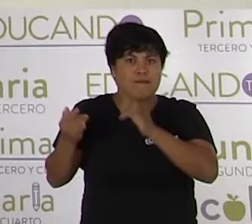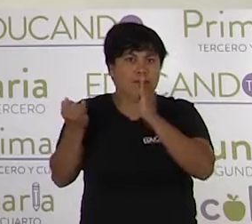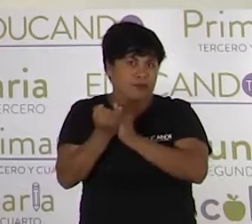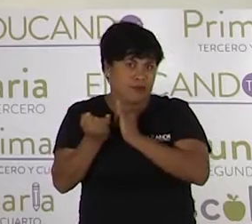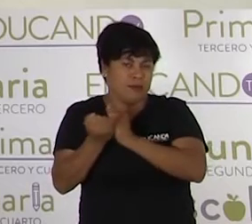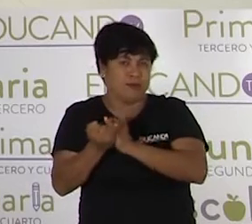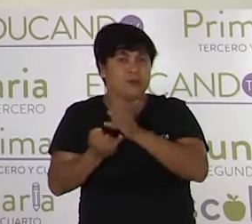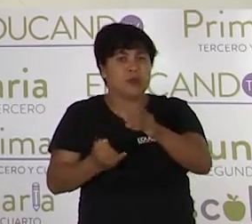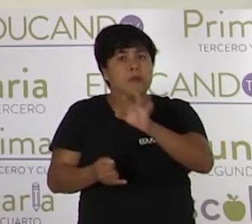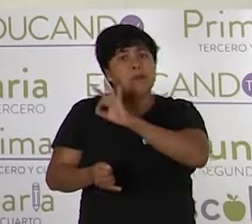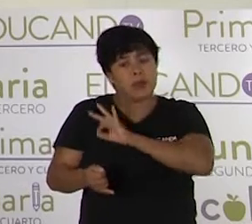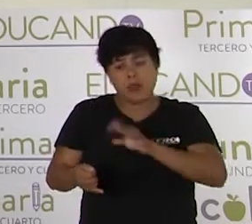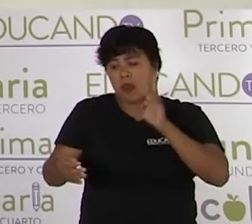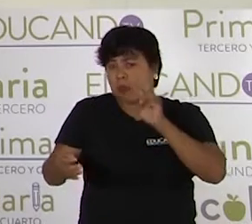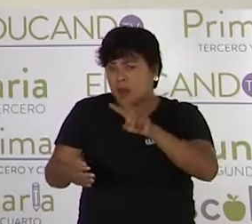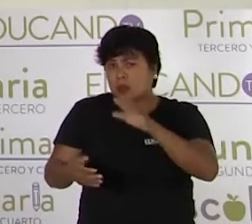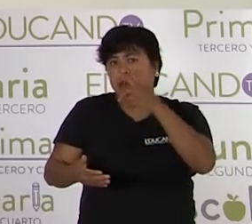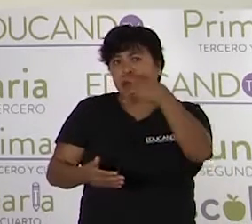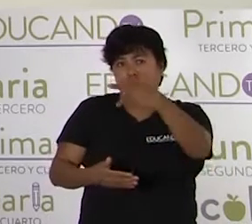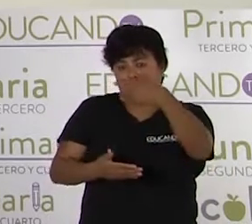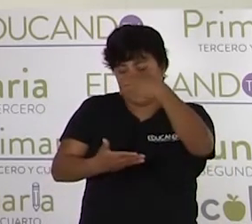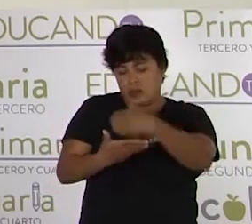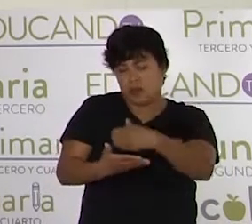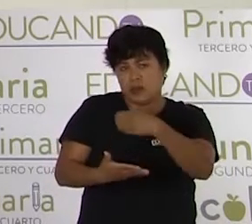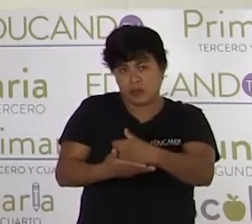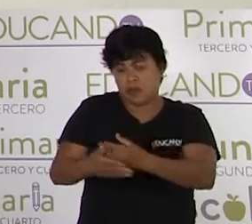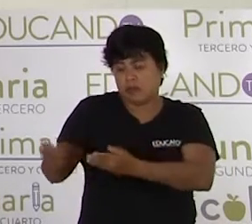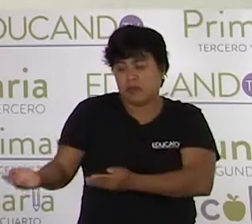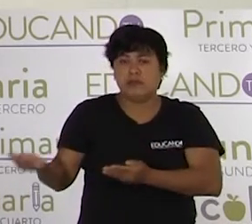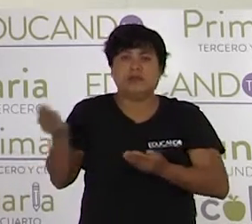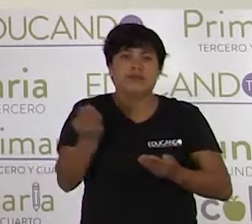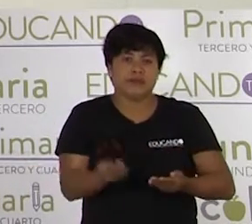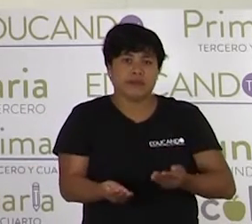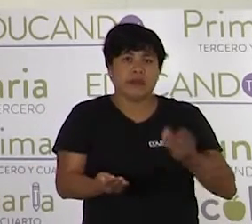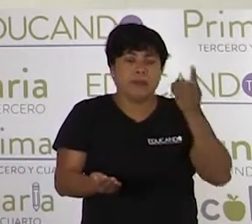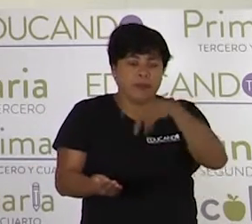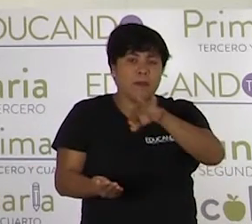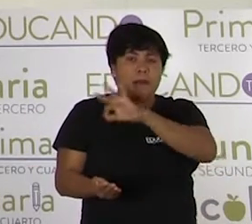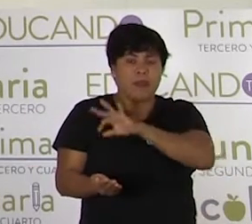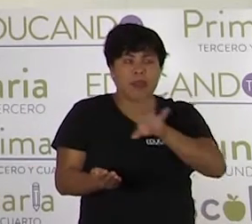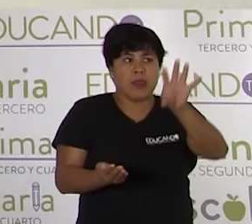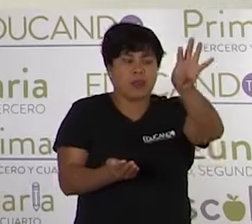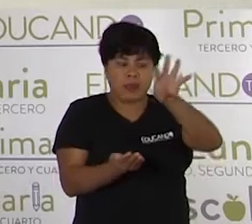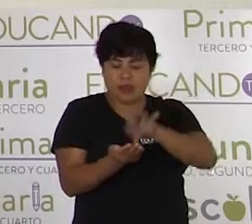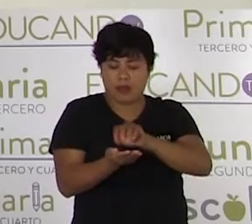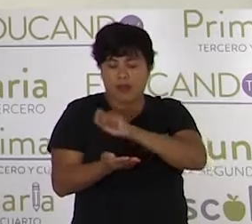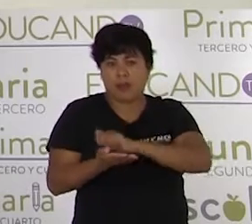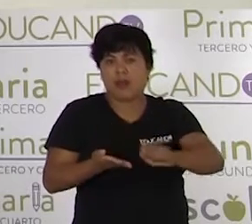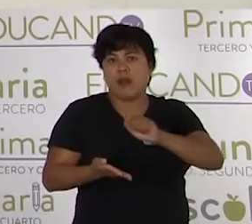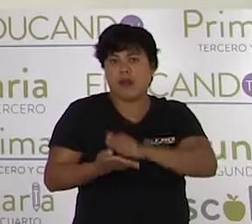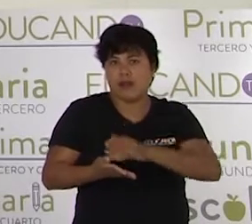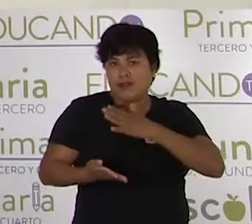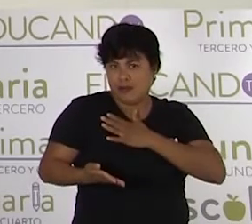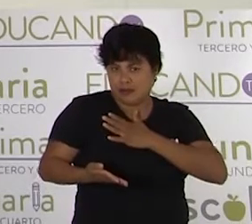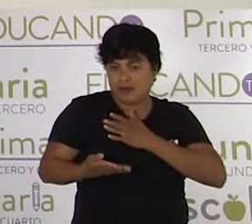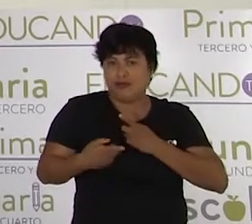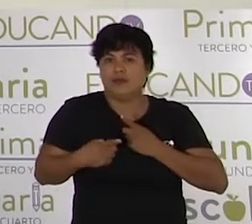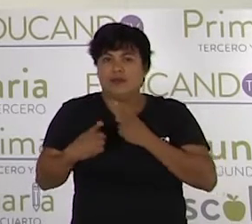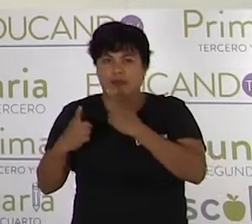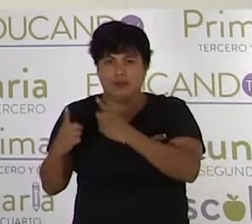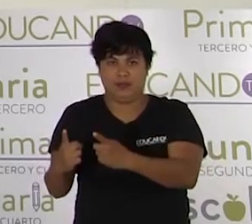Te puedes apoyar también de tu libreta para complementar las oraciones que te voy a proponer.